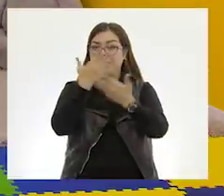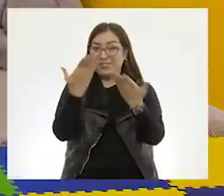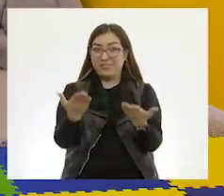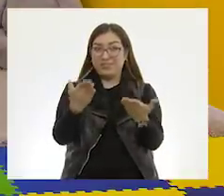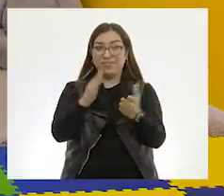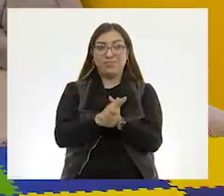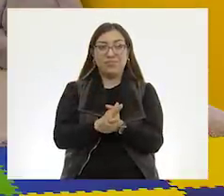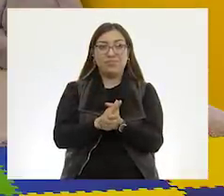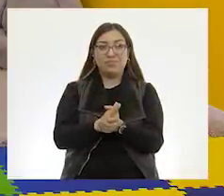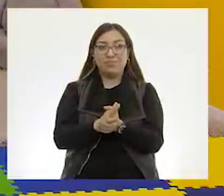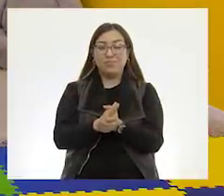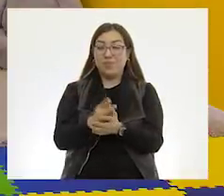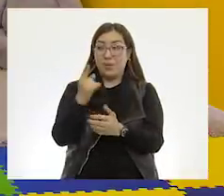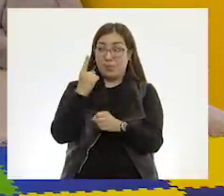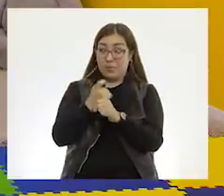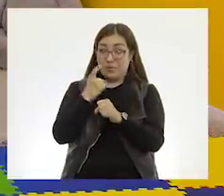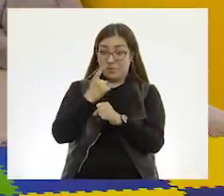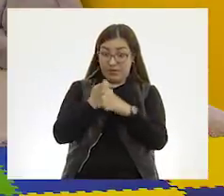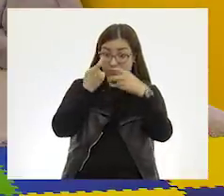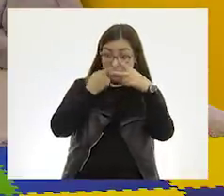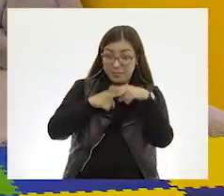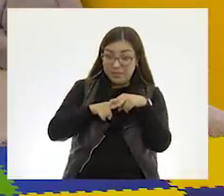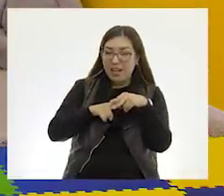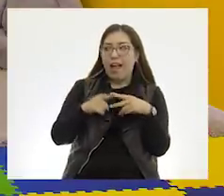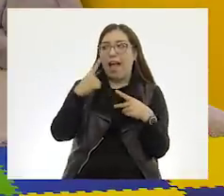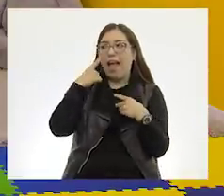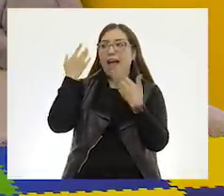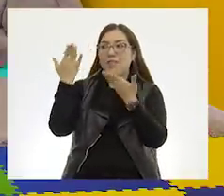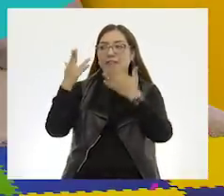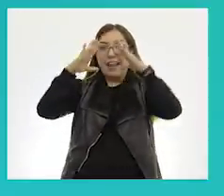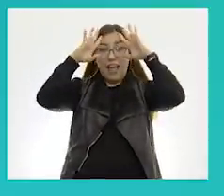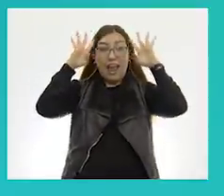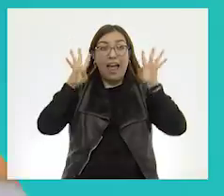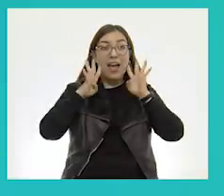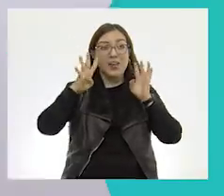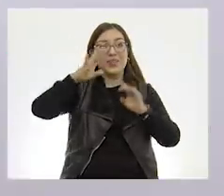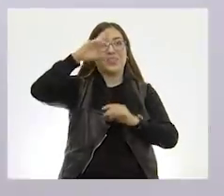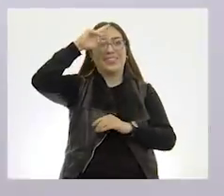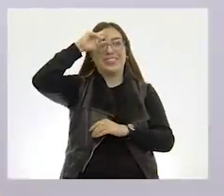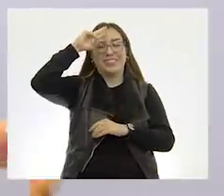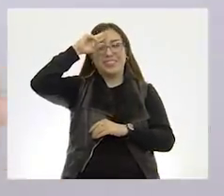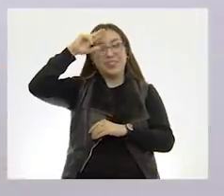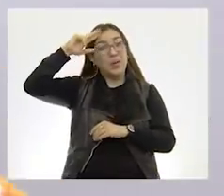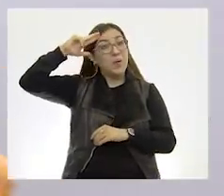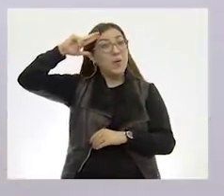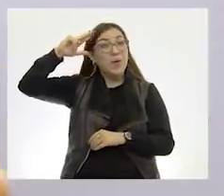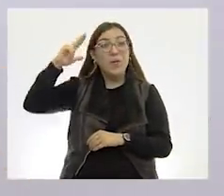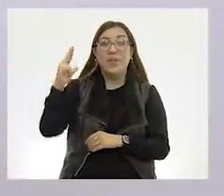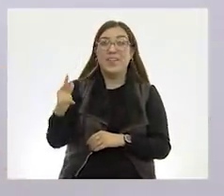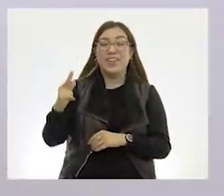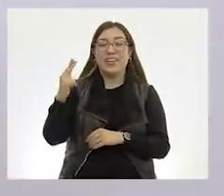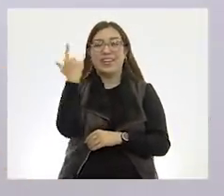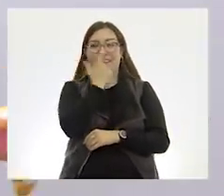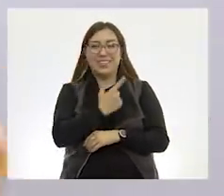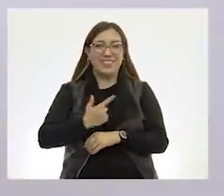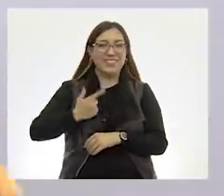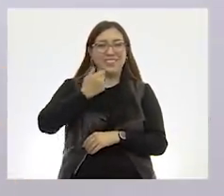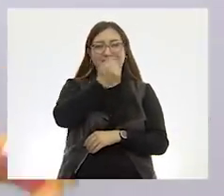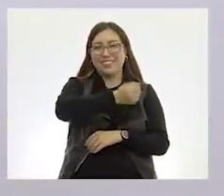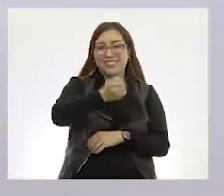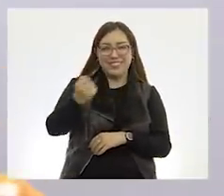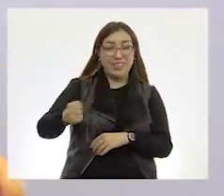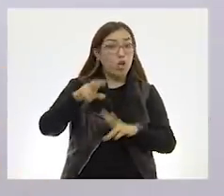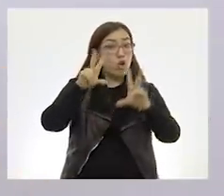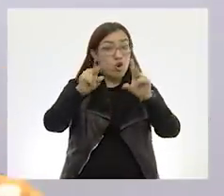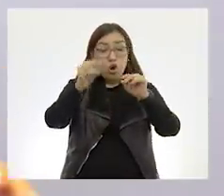¿Qué te parece si antes de iniciar, vamos con Ajolisto? ¡Vamos! ¡Hola! ¡Qué gusto saludarlos! No